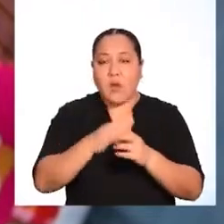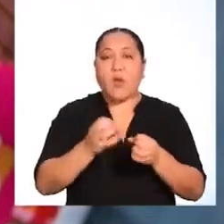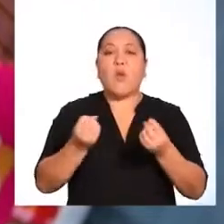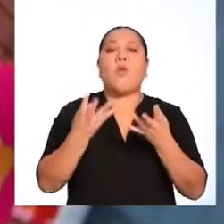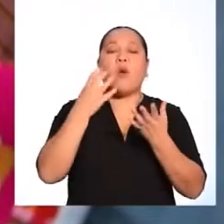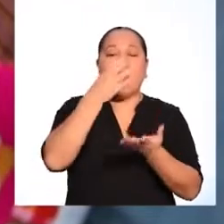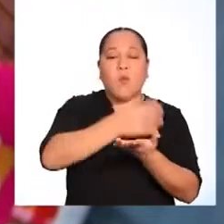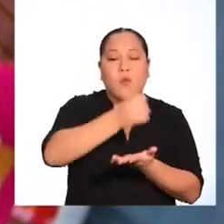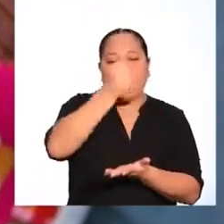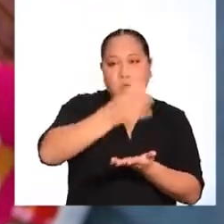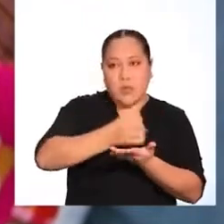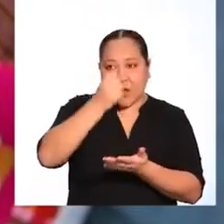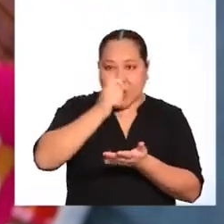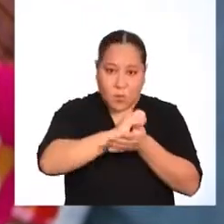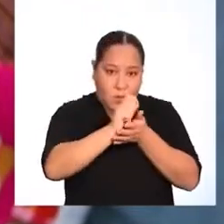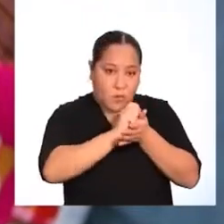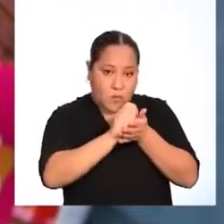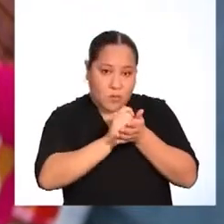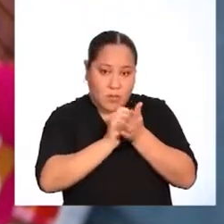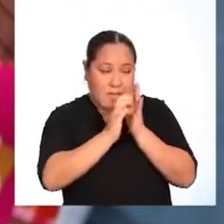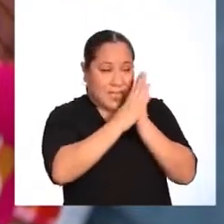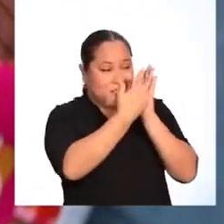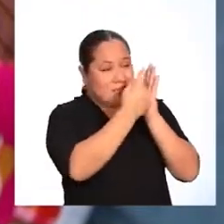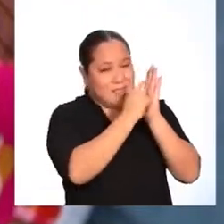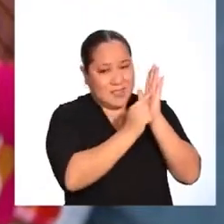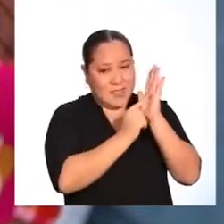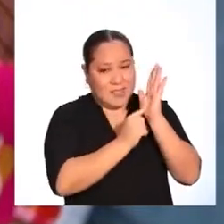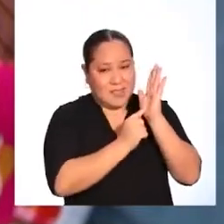cuántas botellas vamos a encontrar